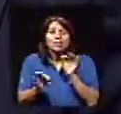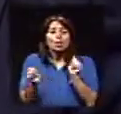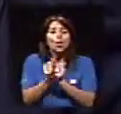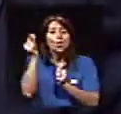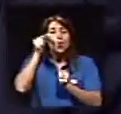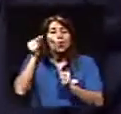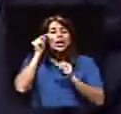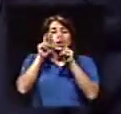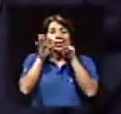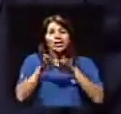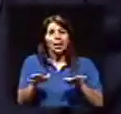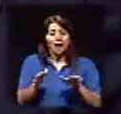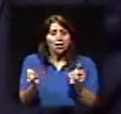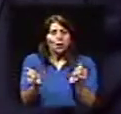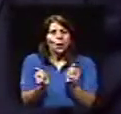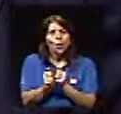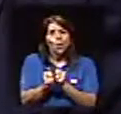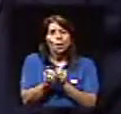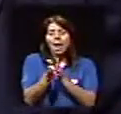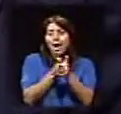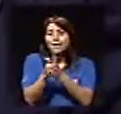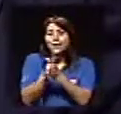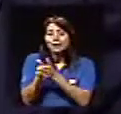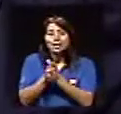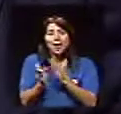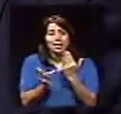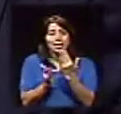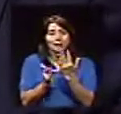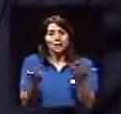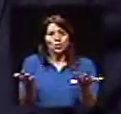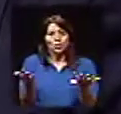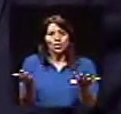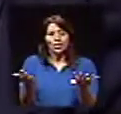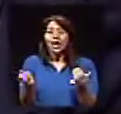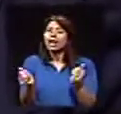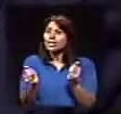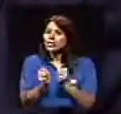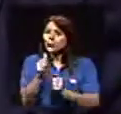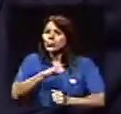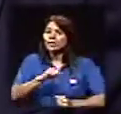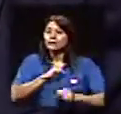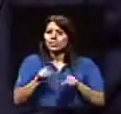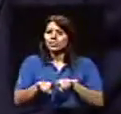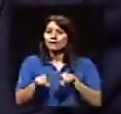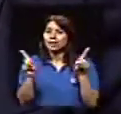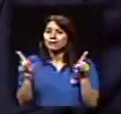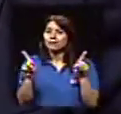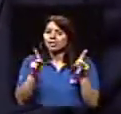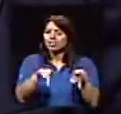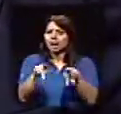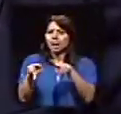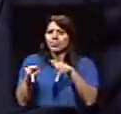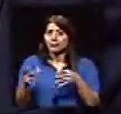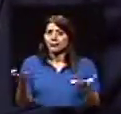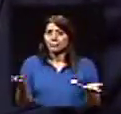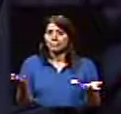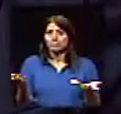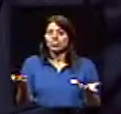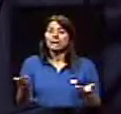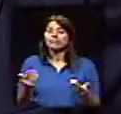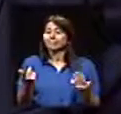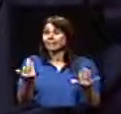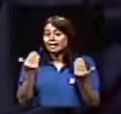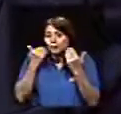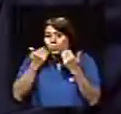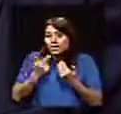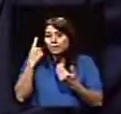con el aprovechamiento de todo lo que es la tecnología y con una actitud diferente de la gente, ¿verdad? Y es muy triste